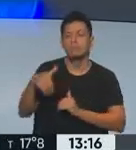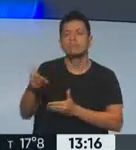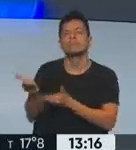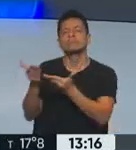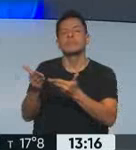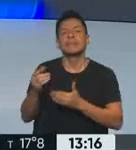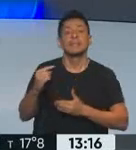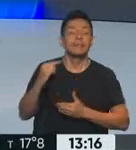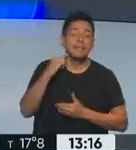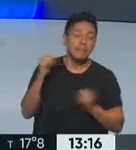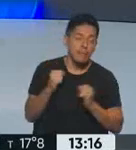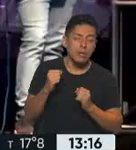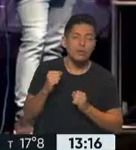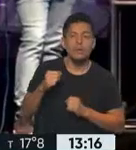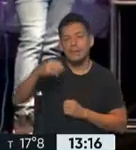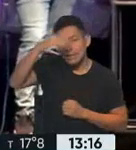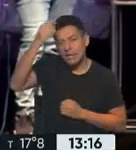13 de mayo en el Teatro Ópera.